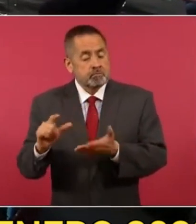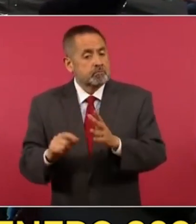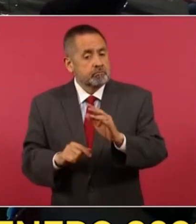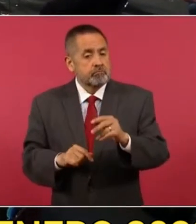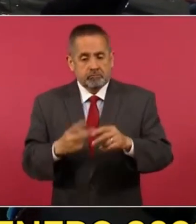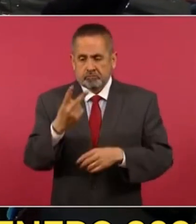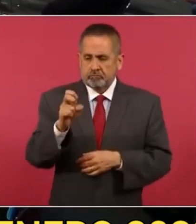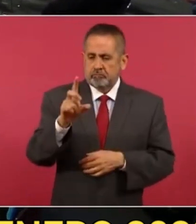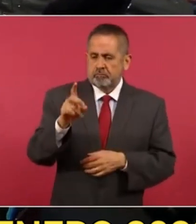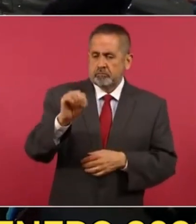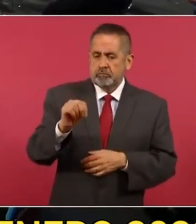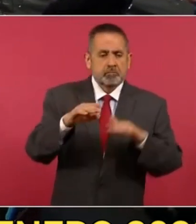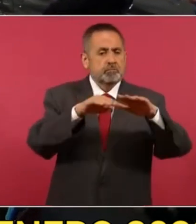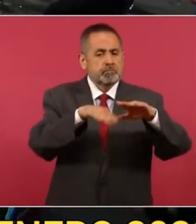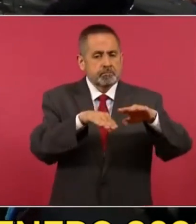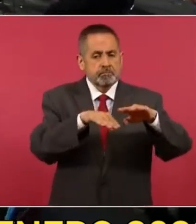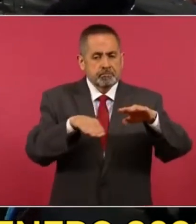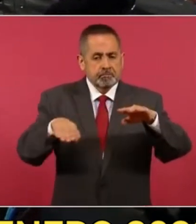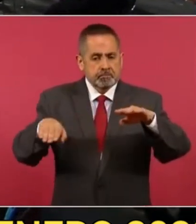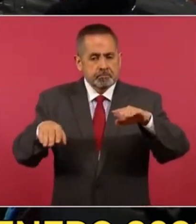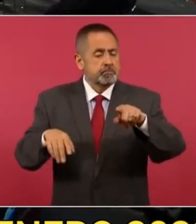de los 239.